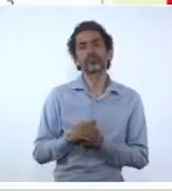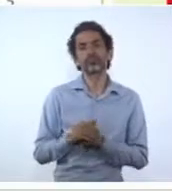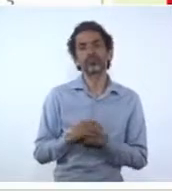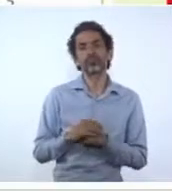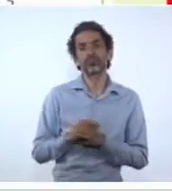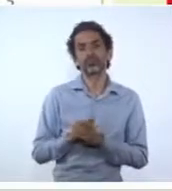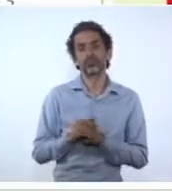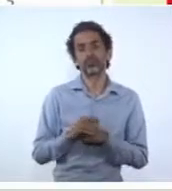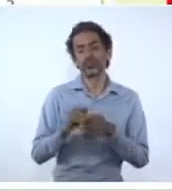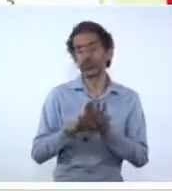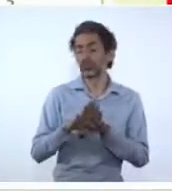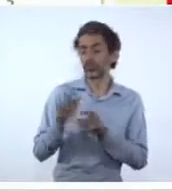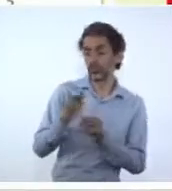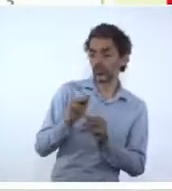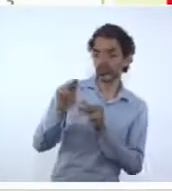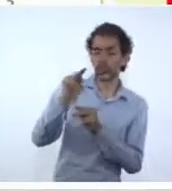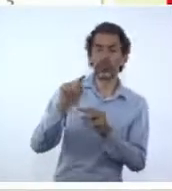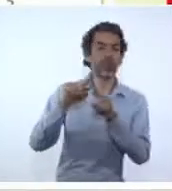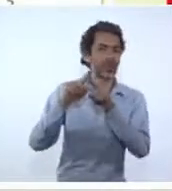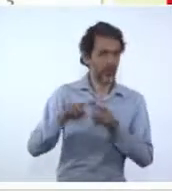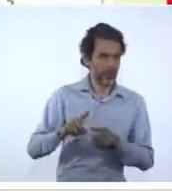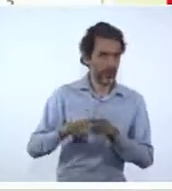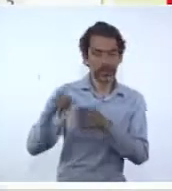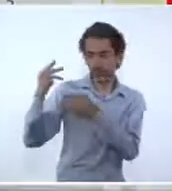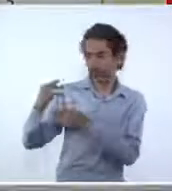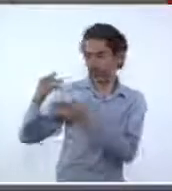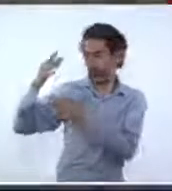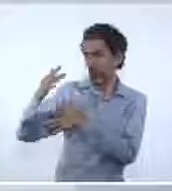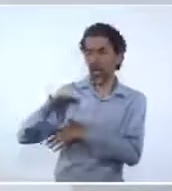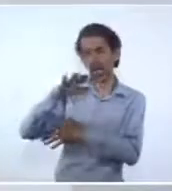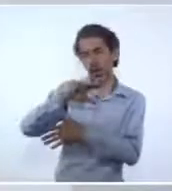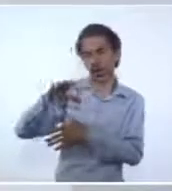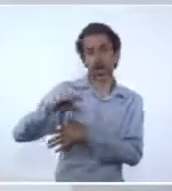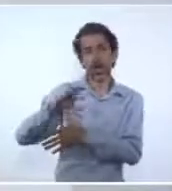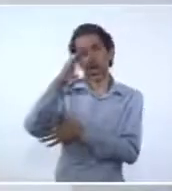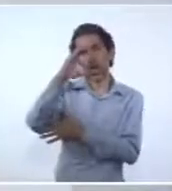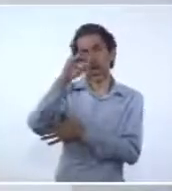ver las distintas colonias. Muy bien.